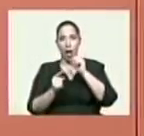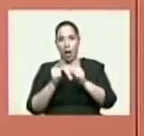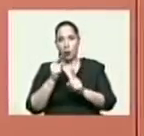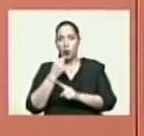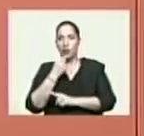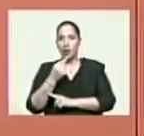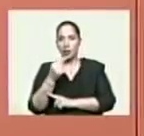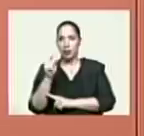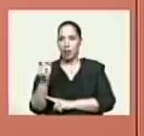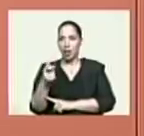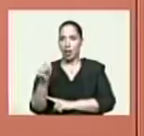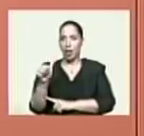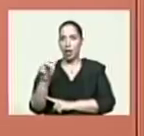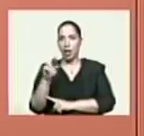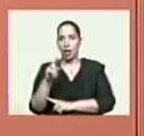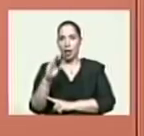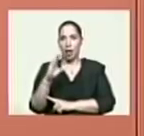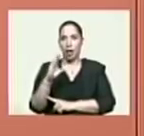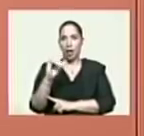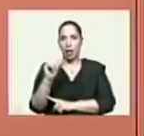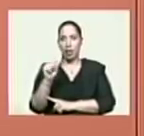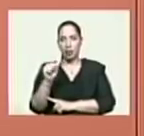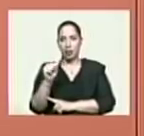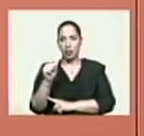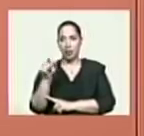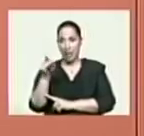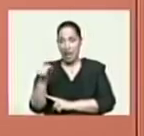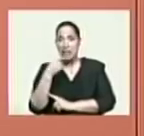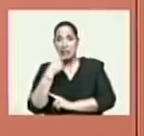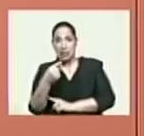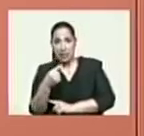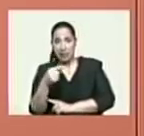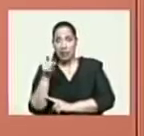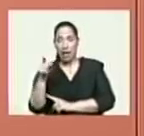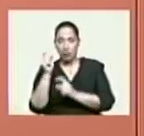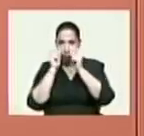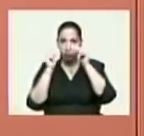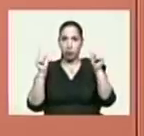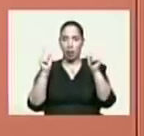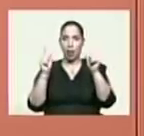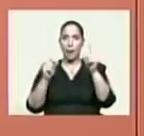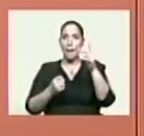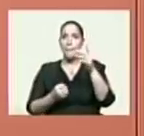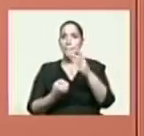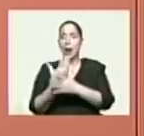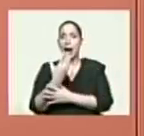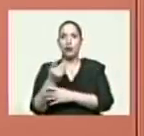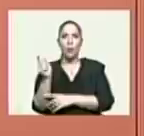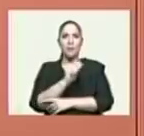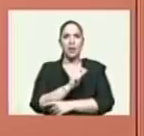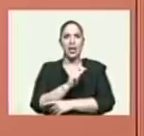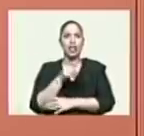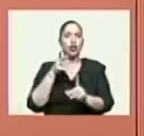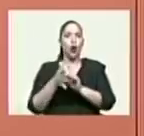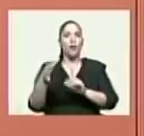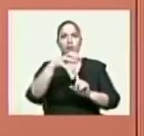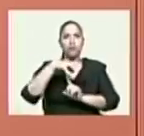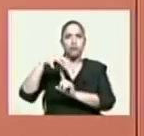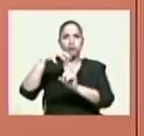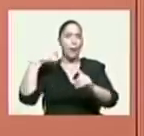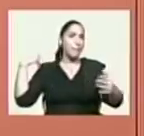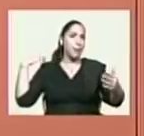Palomo. Él dice que él se entera de los drones en el mes de mayo, pero que ya tenían mucho tiempo, que